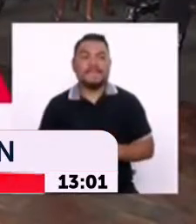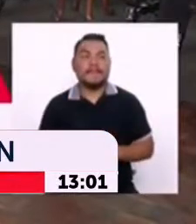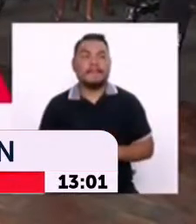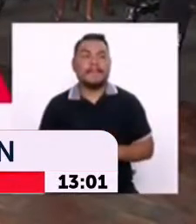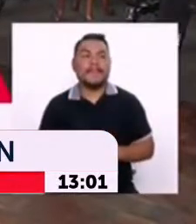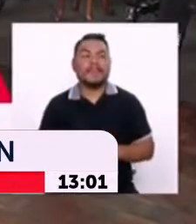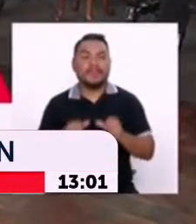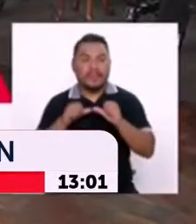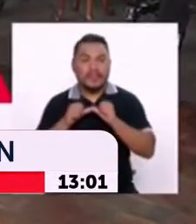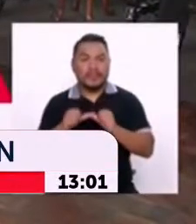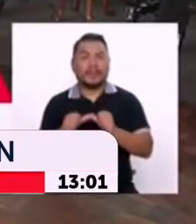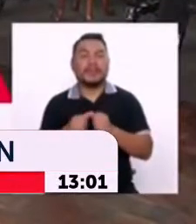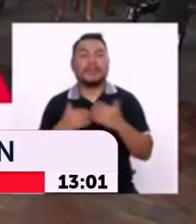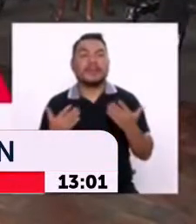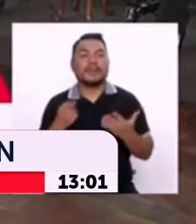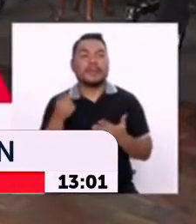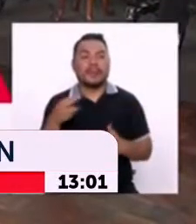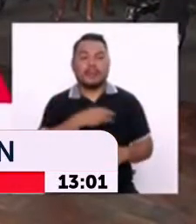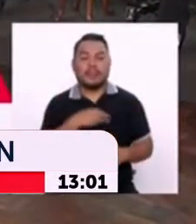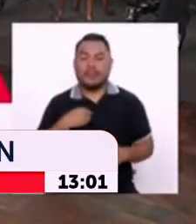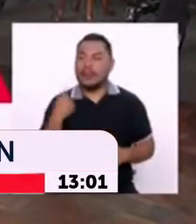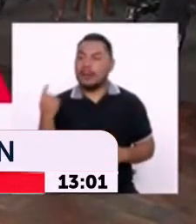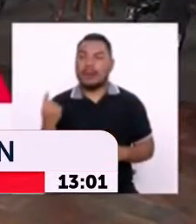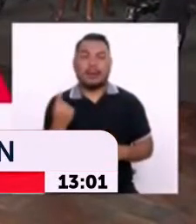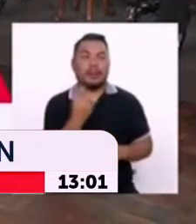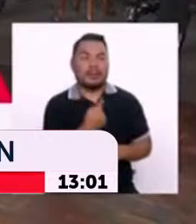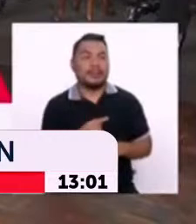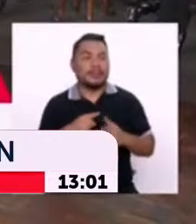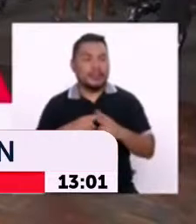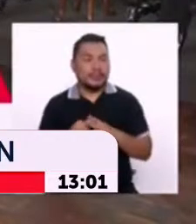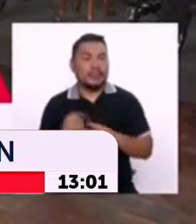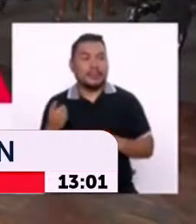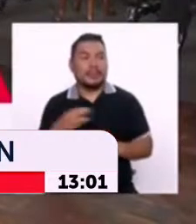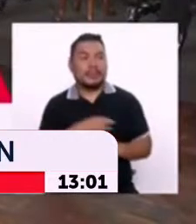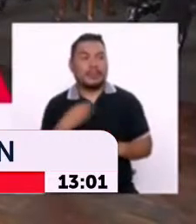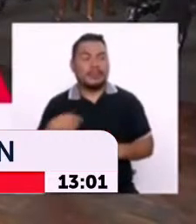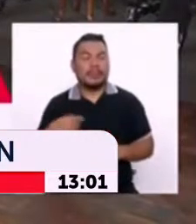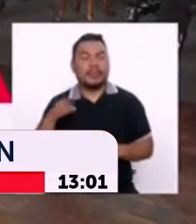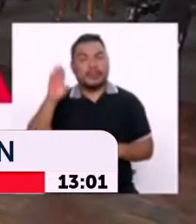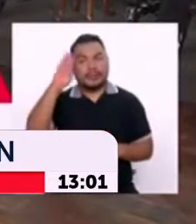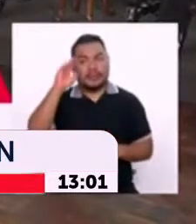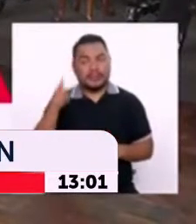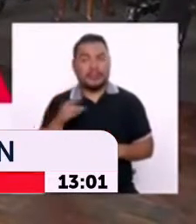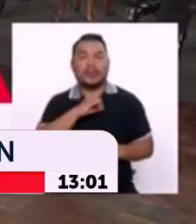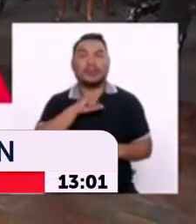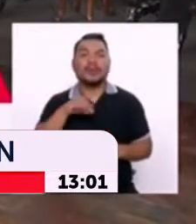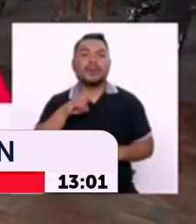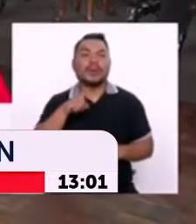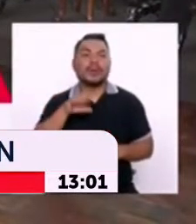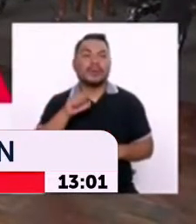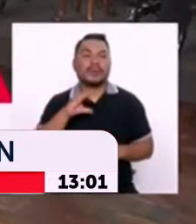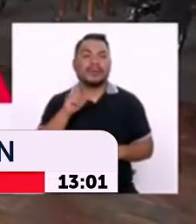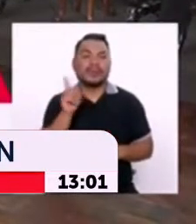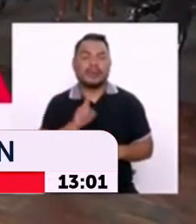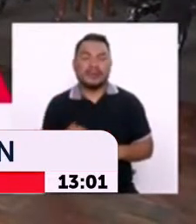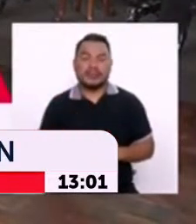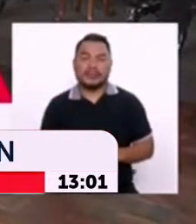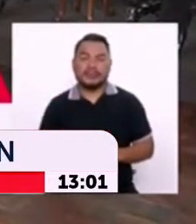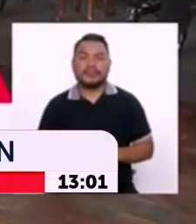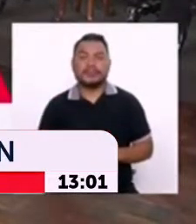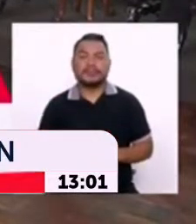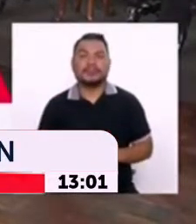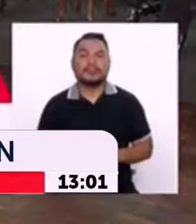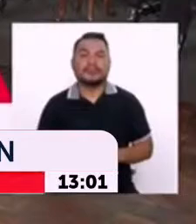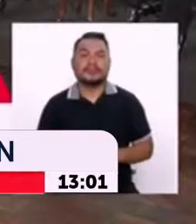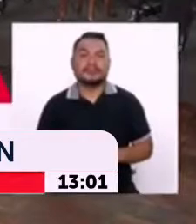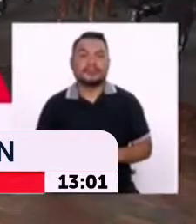Gracias. Bien, Karina. Es la conferencia que en estos momentos vienen brindando desde el comedor de Palacio de Gobierno la Presidenta